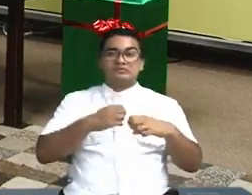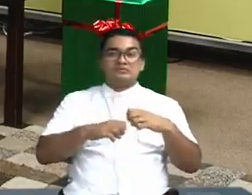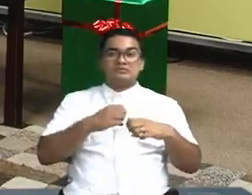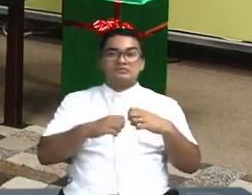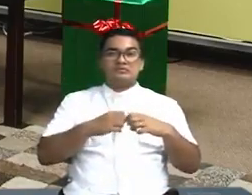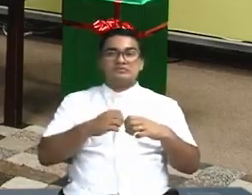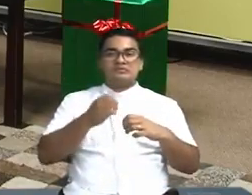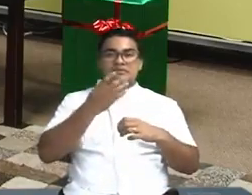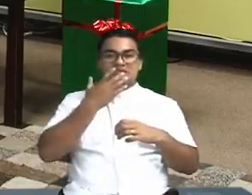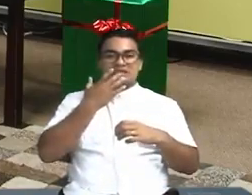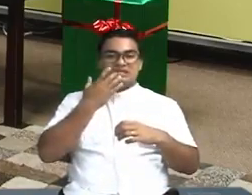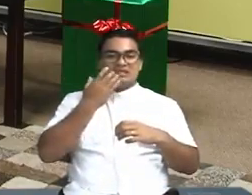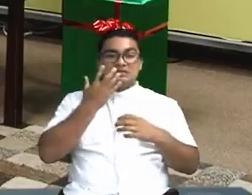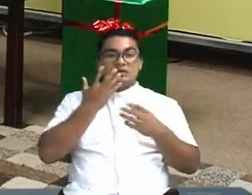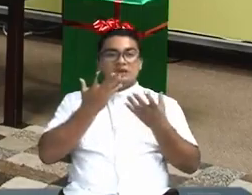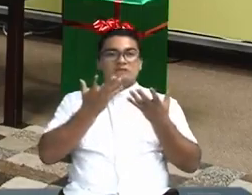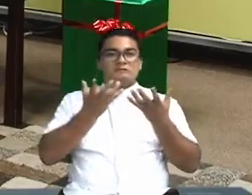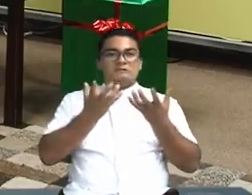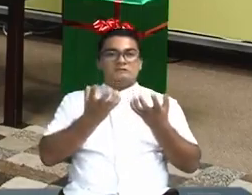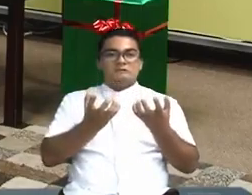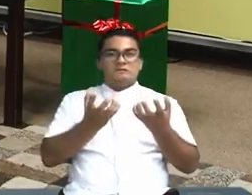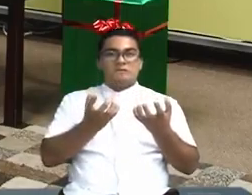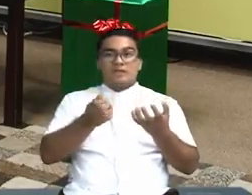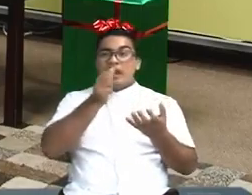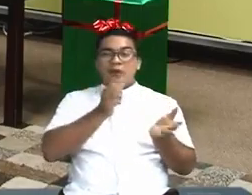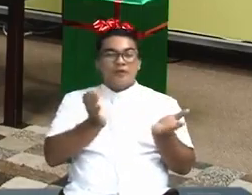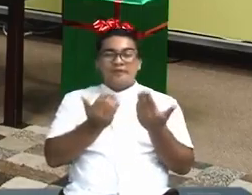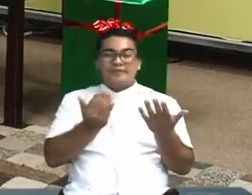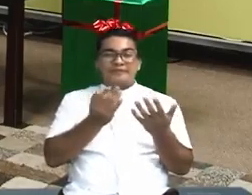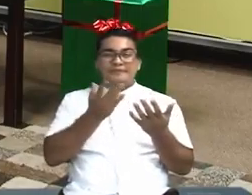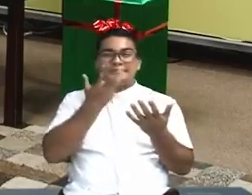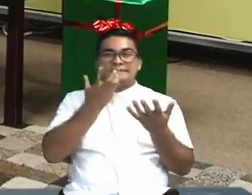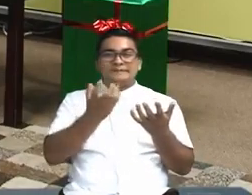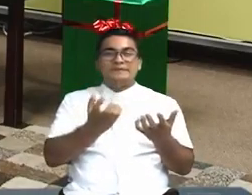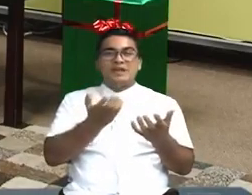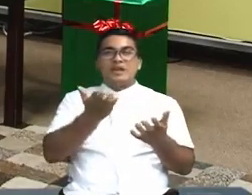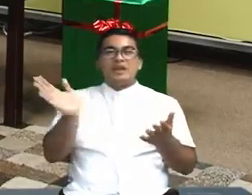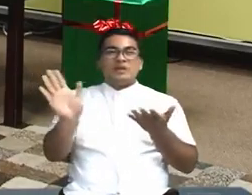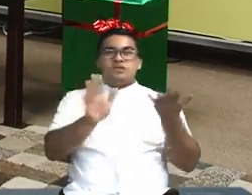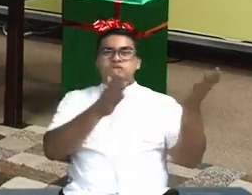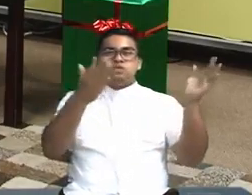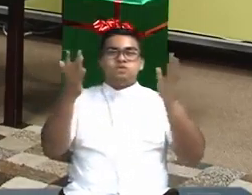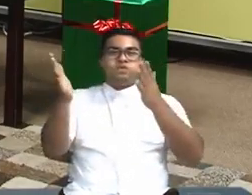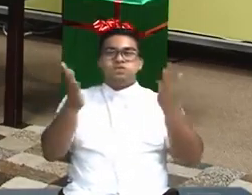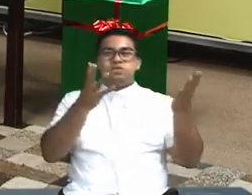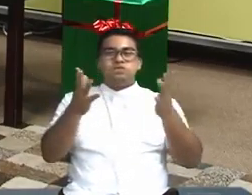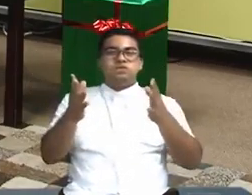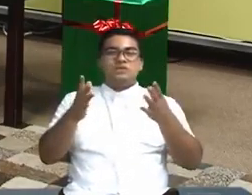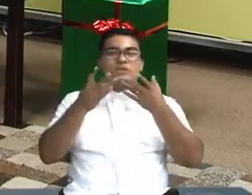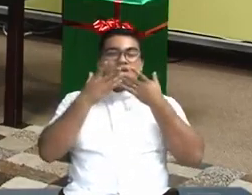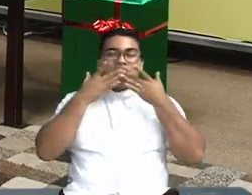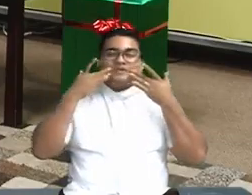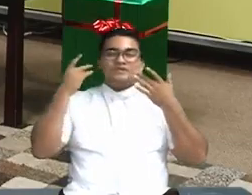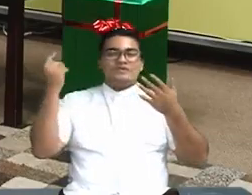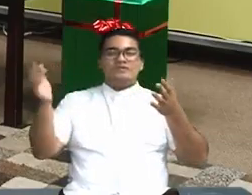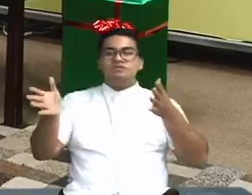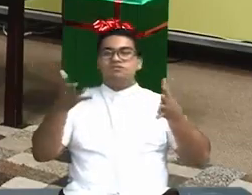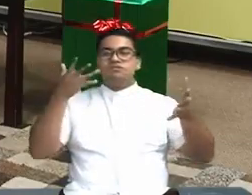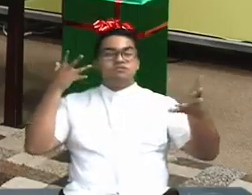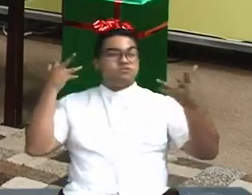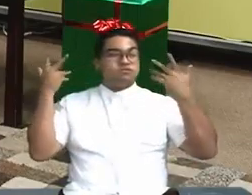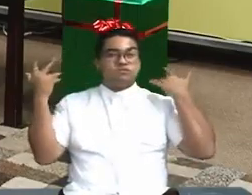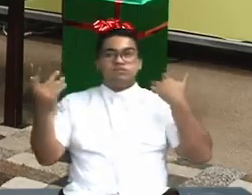digamos, un proceso de deshidratación, o por ejemplo el viento, cuando tenemos, hay mucho viento, entonces esto reseca nuestros labios,